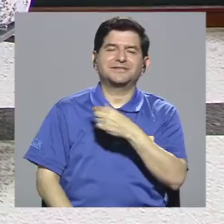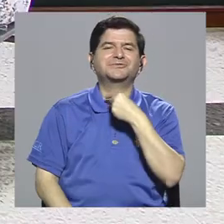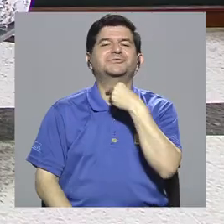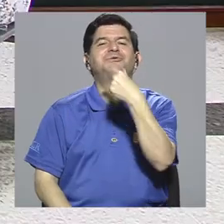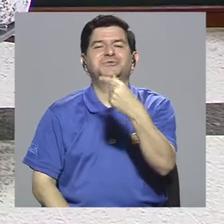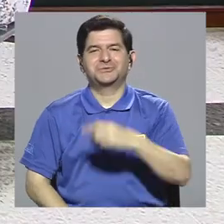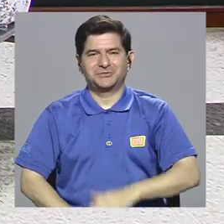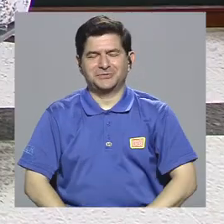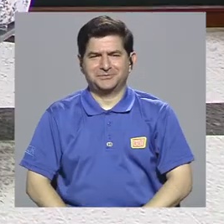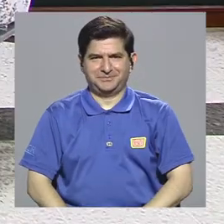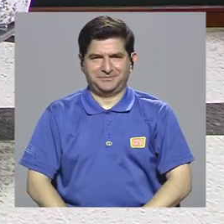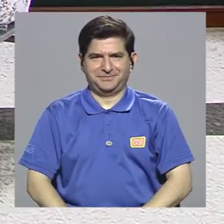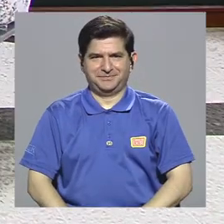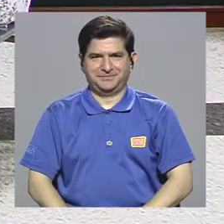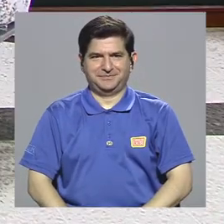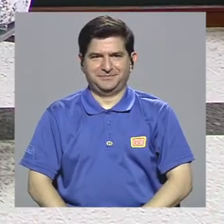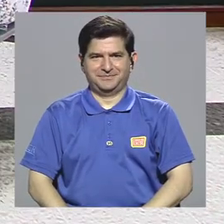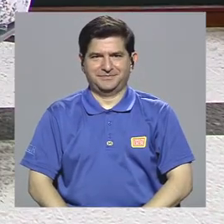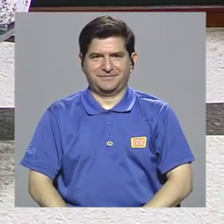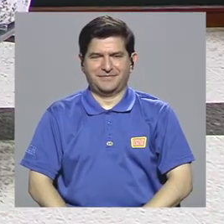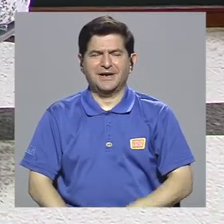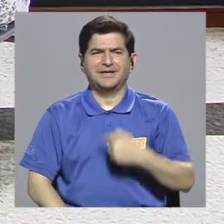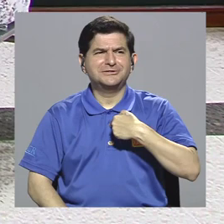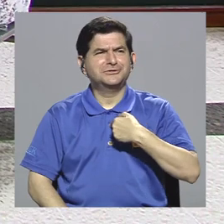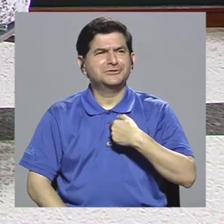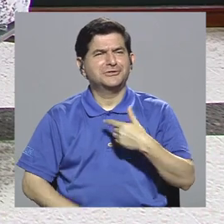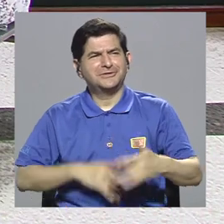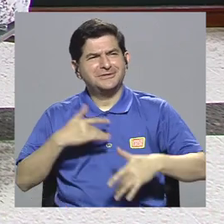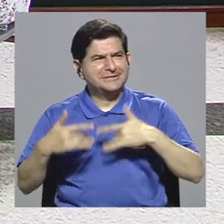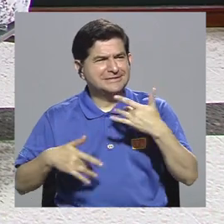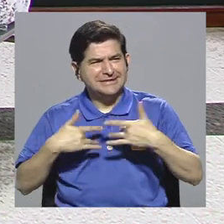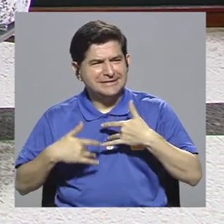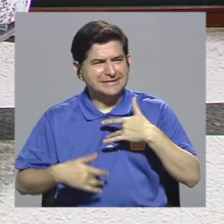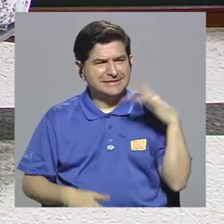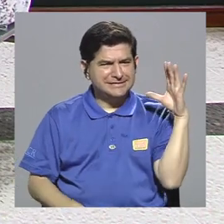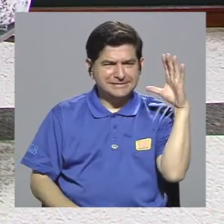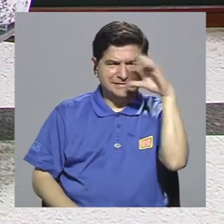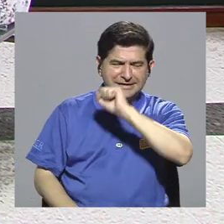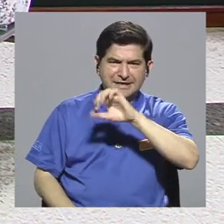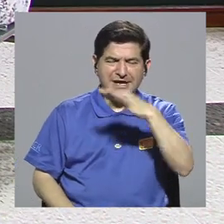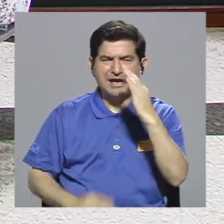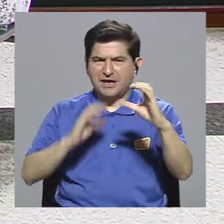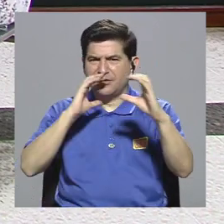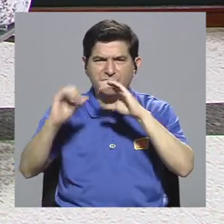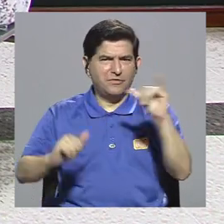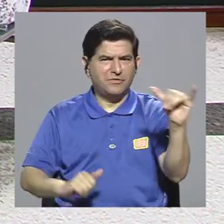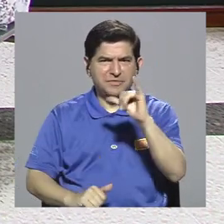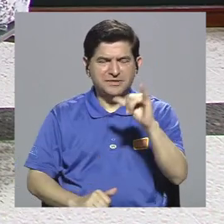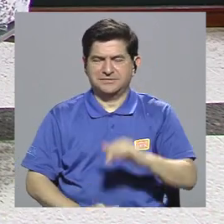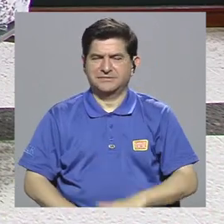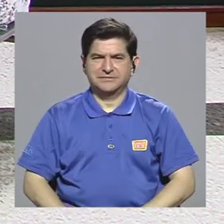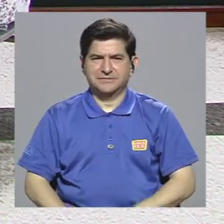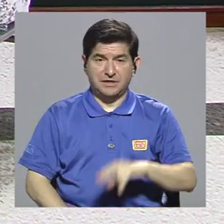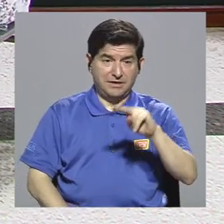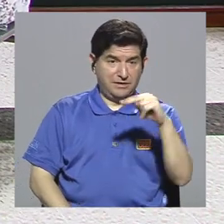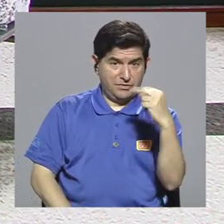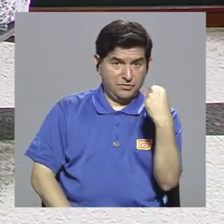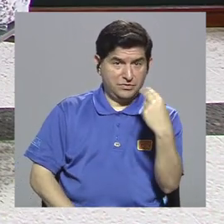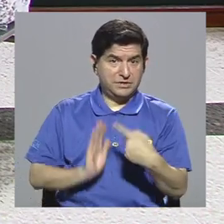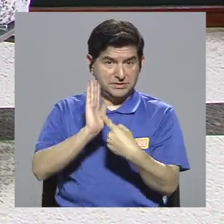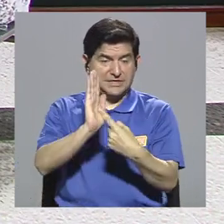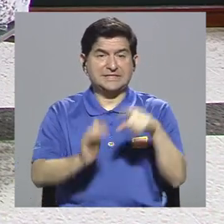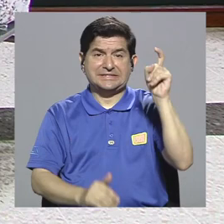gusto. Continuamos, siento yo, ¿verdad? Y lo vemos en los medios también de noticias.